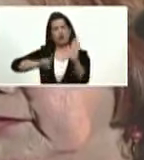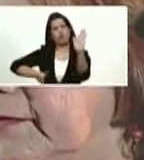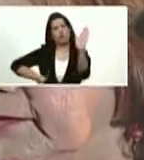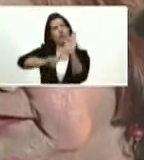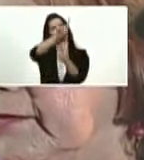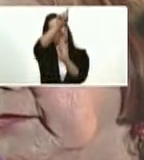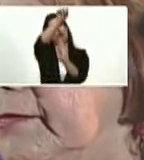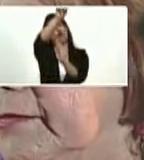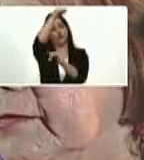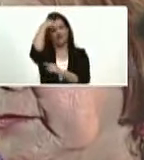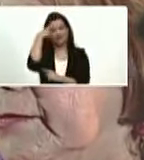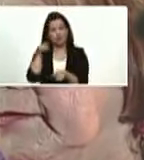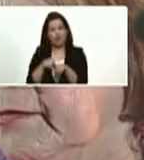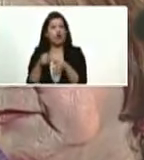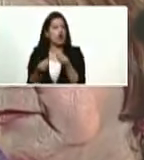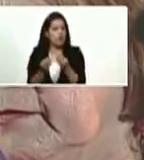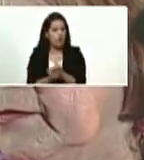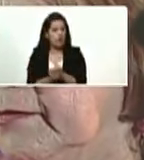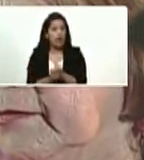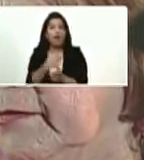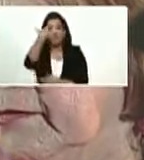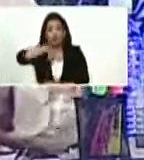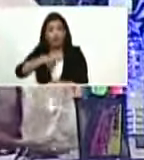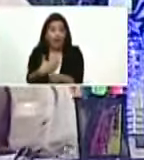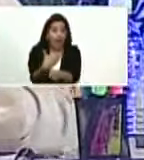Y prepara hasta el último